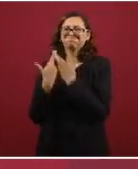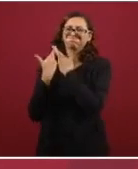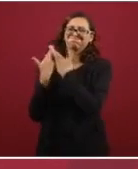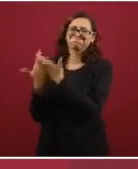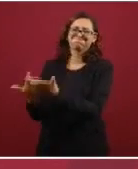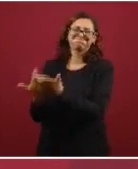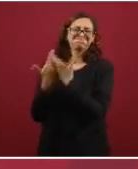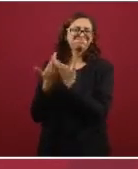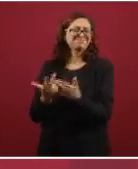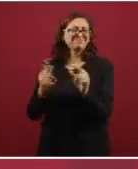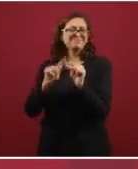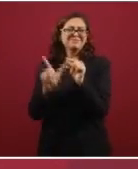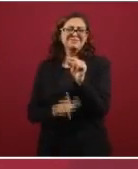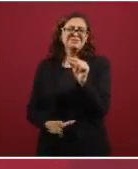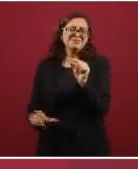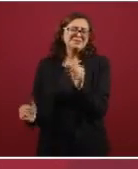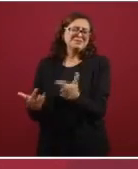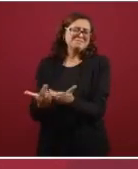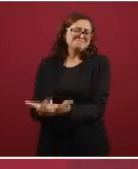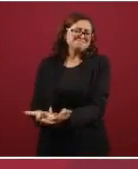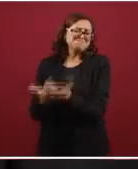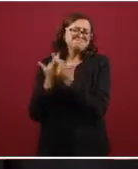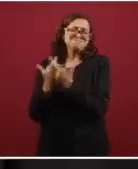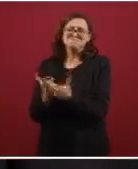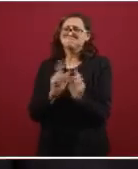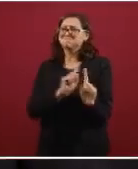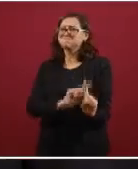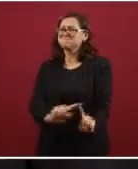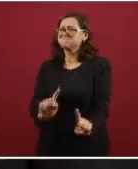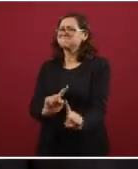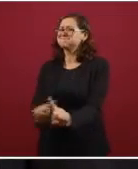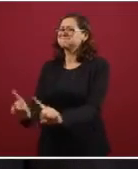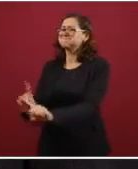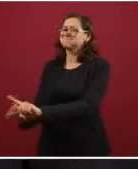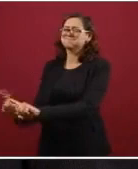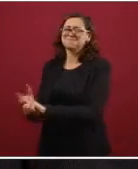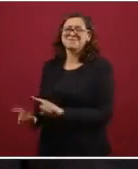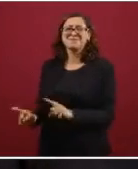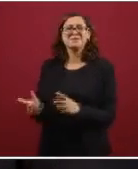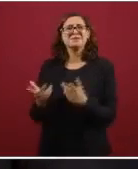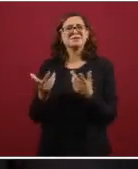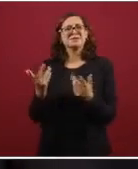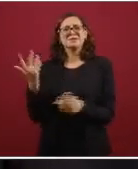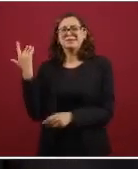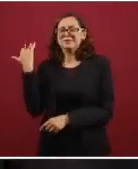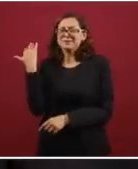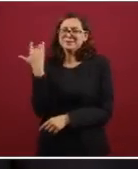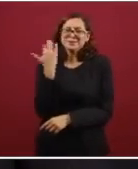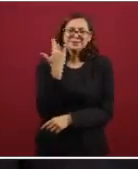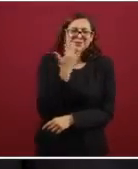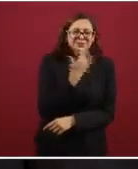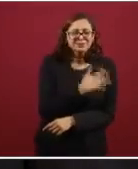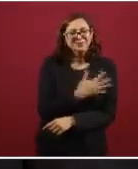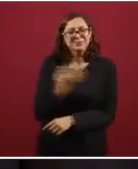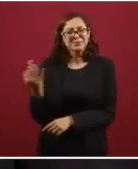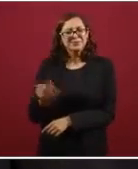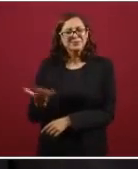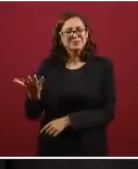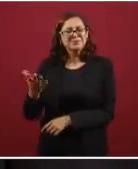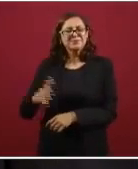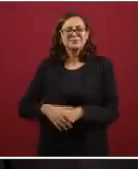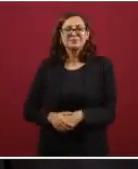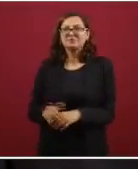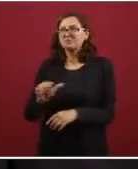el mundo, las frutas más variadas, más sabrosas,